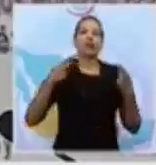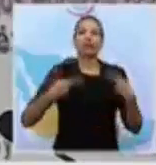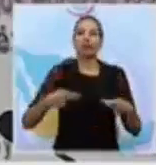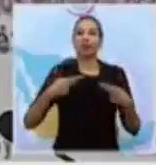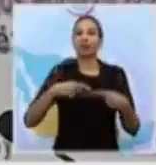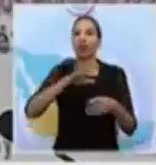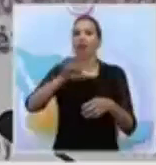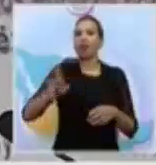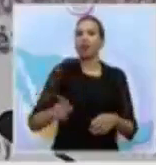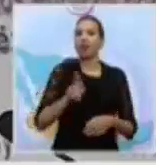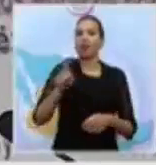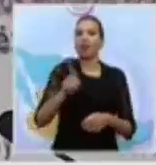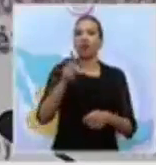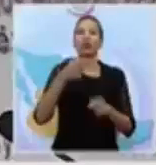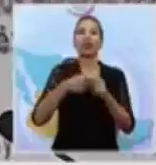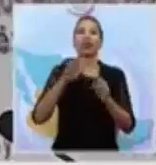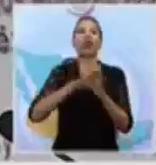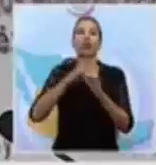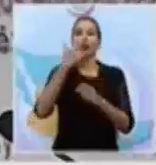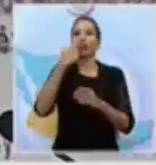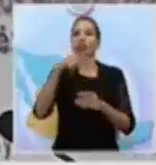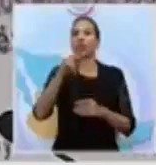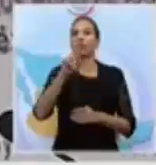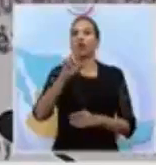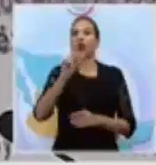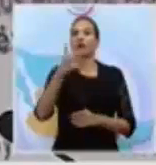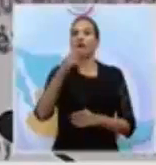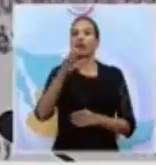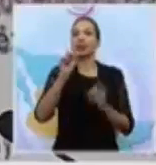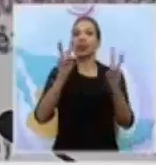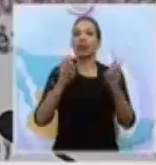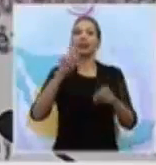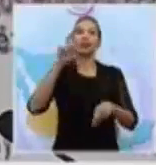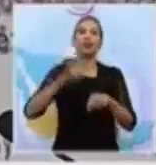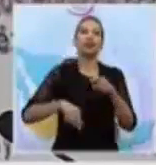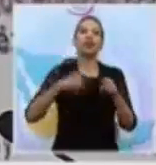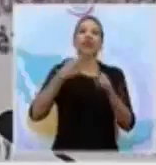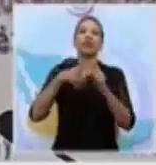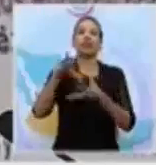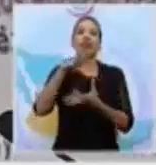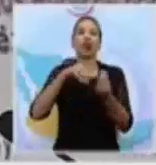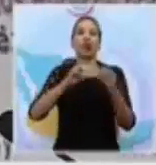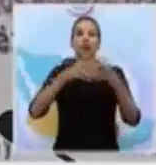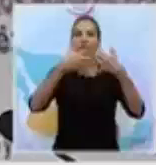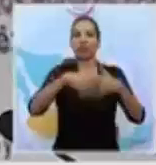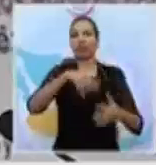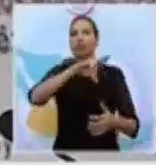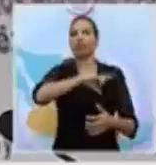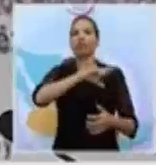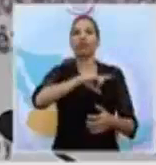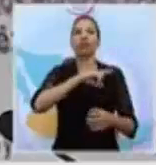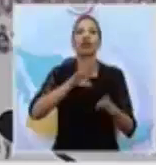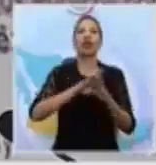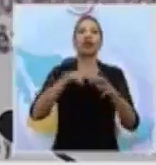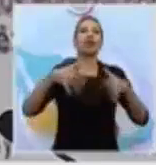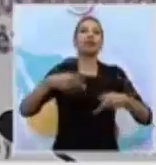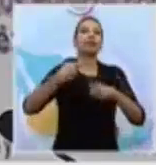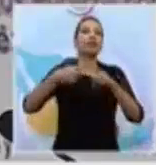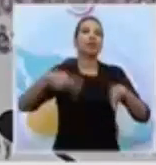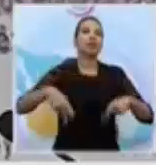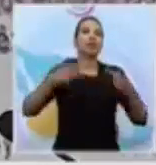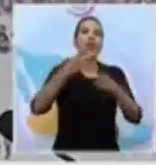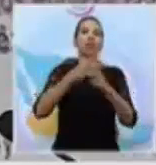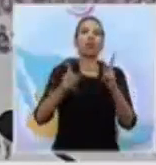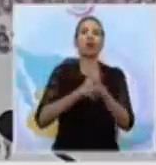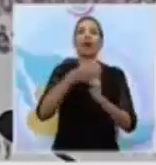medio rural a través del Progresa. Se eliminó Conasupo, se privatizó y subsidió la comercialización de productos